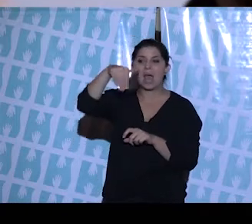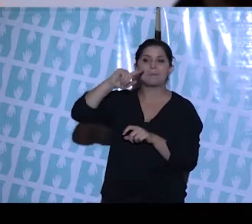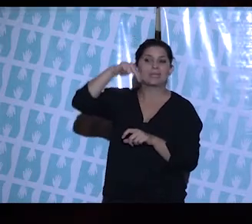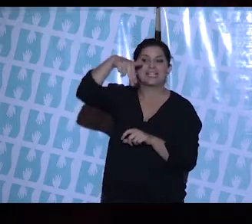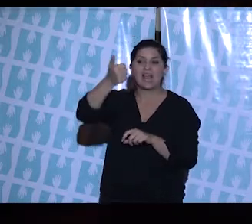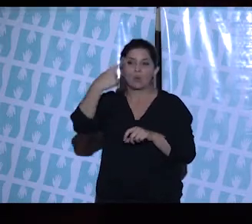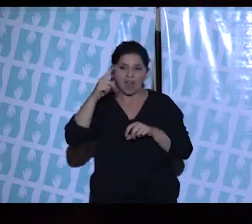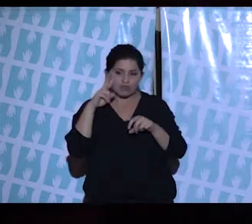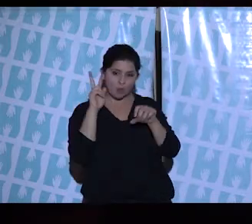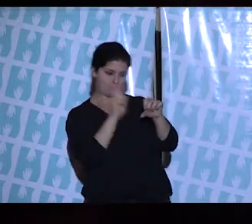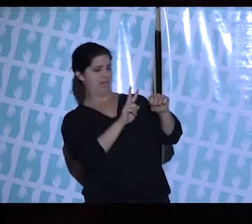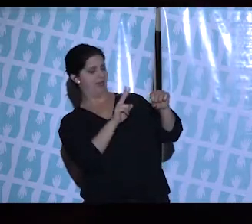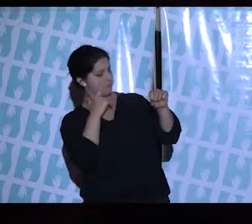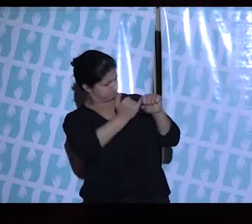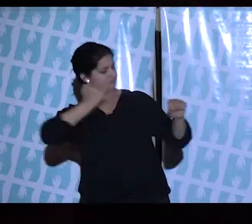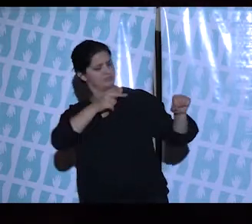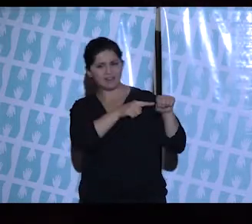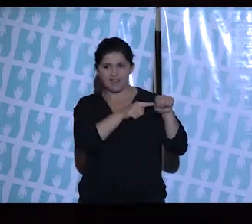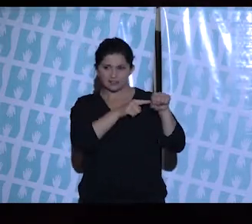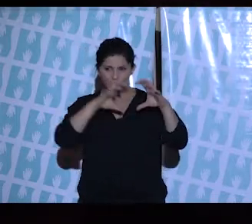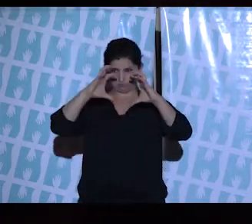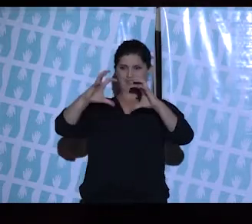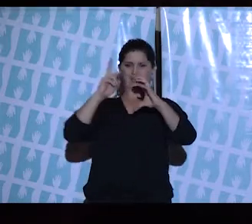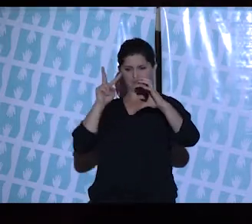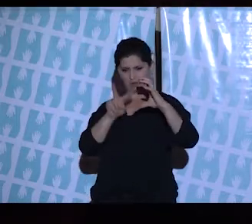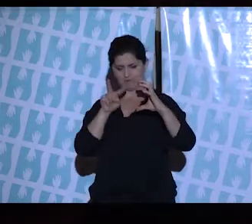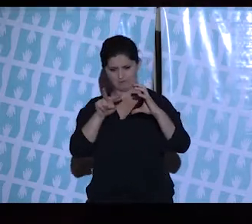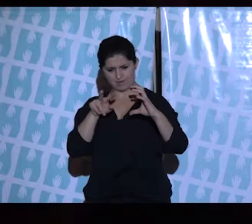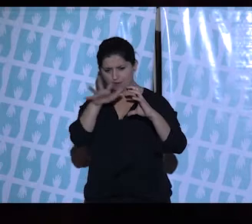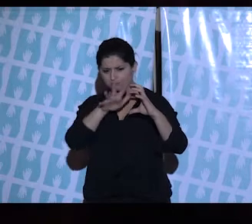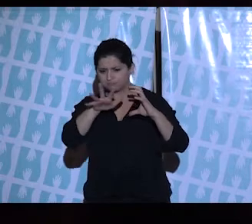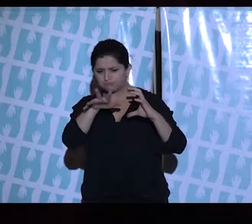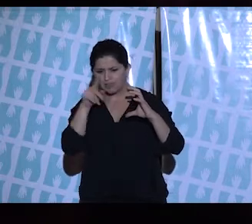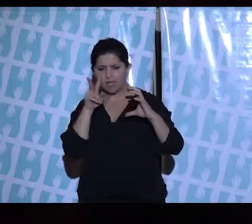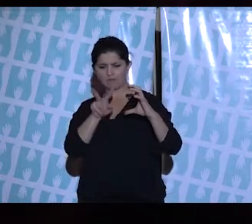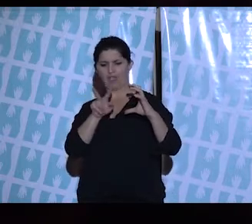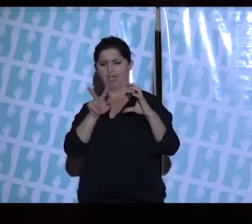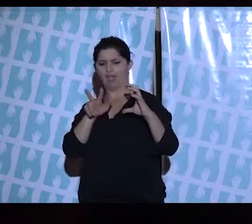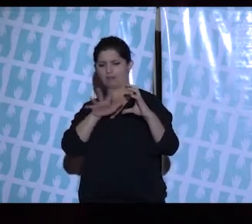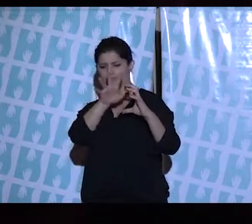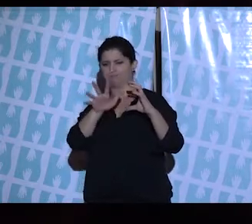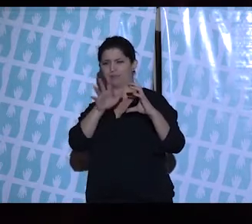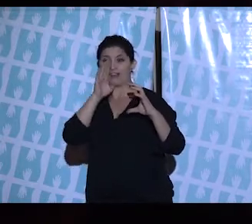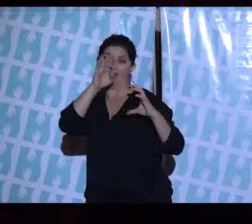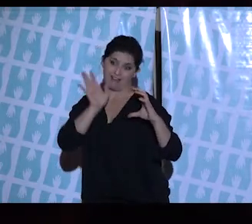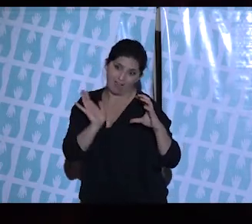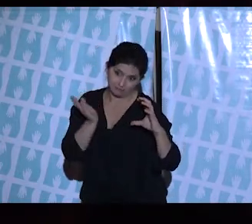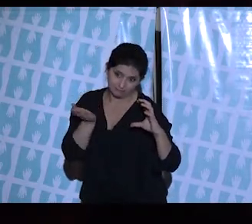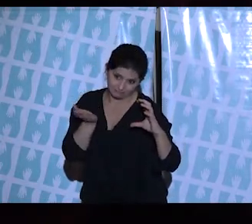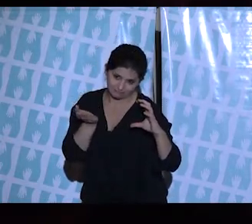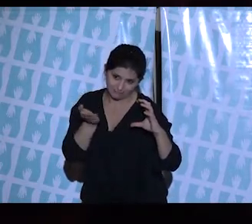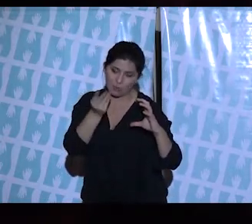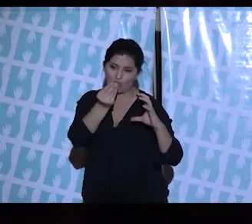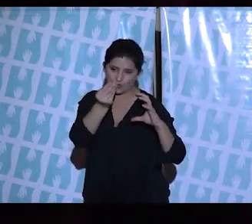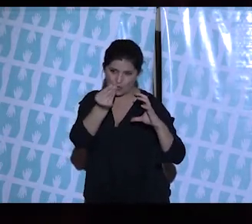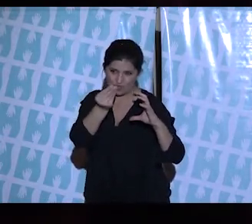mira a simple vista esa parte del cerebro se ve una zona negra,